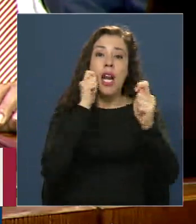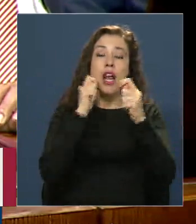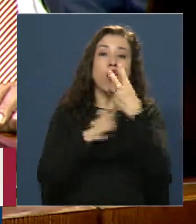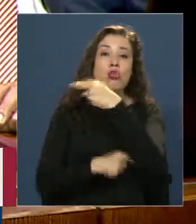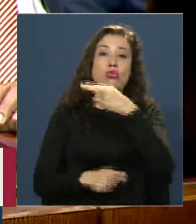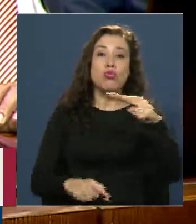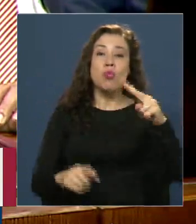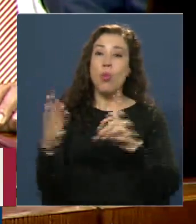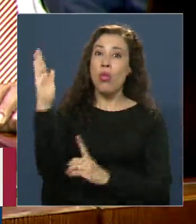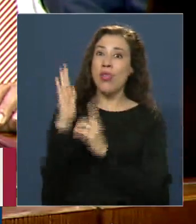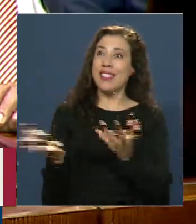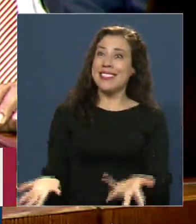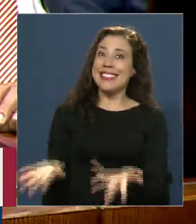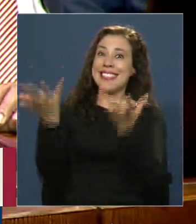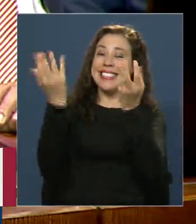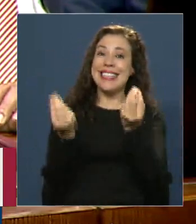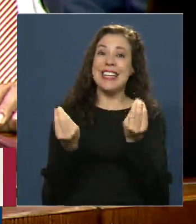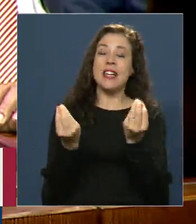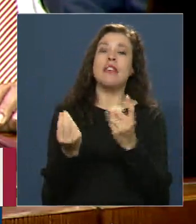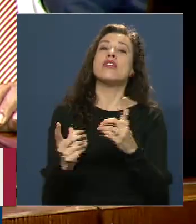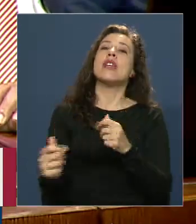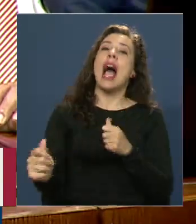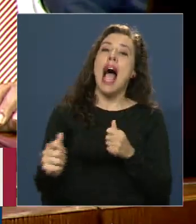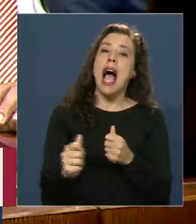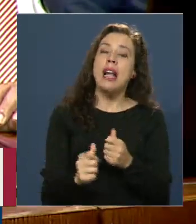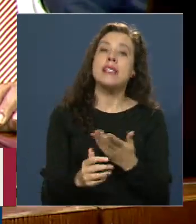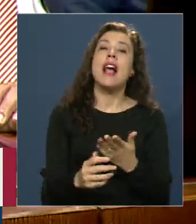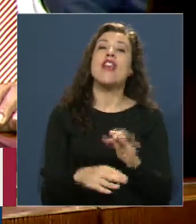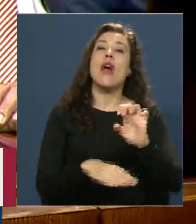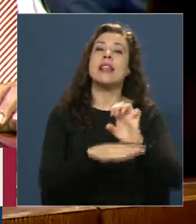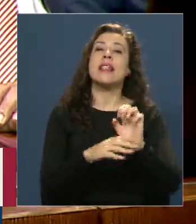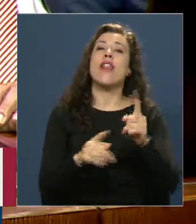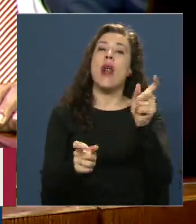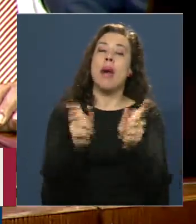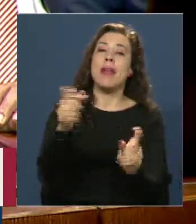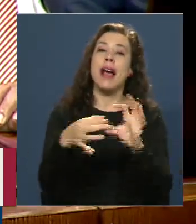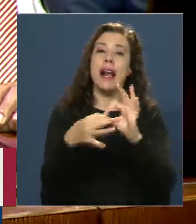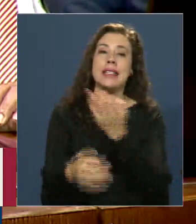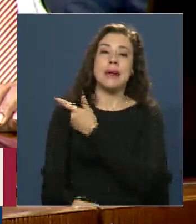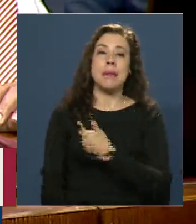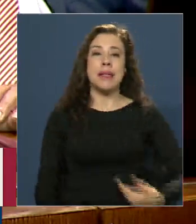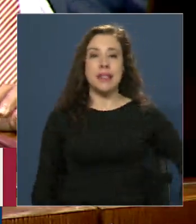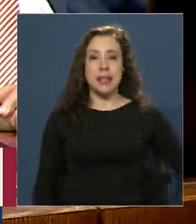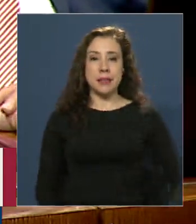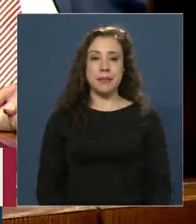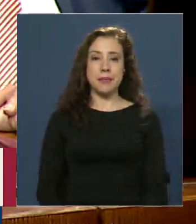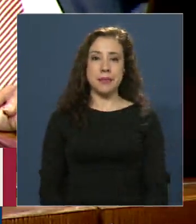su progreso, acercando finalmente el Estado a las personas. Gracias, presidente.